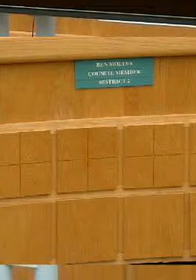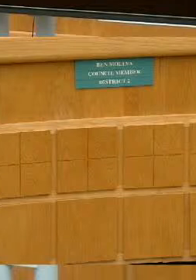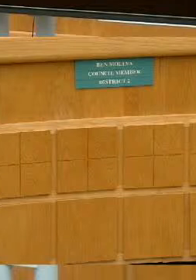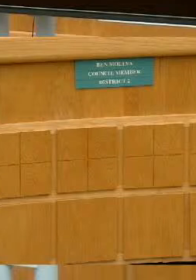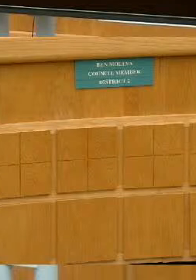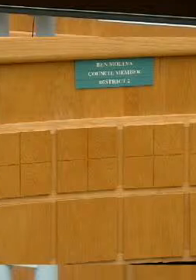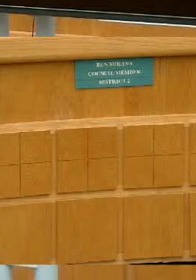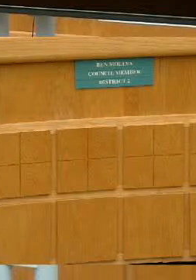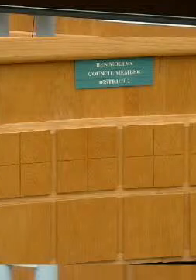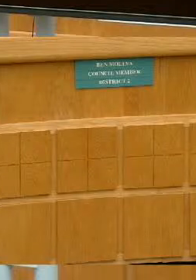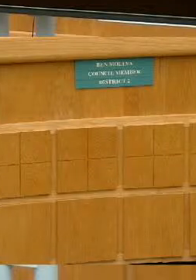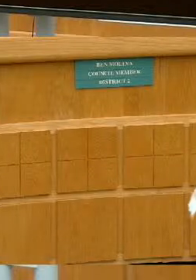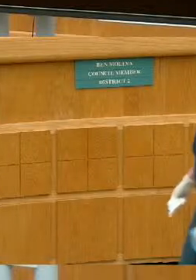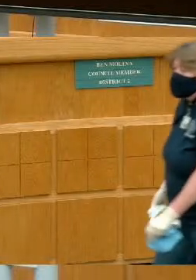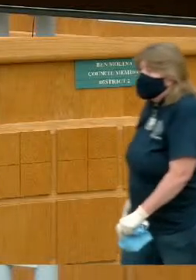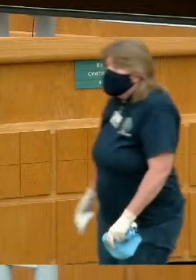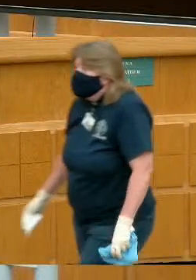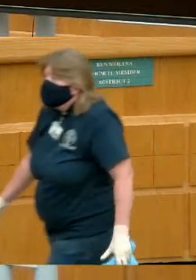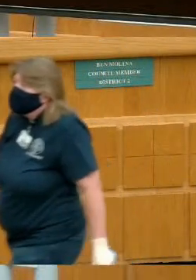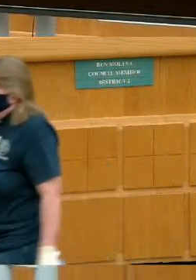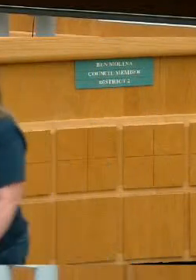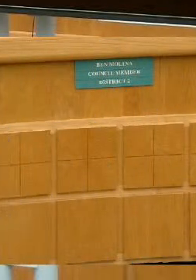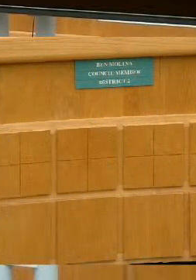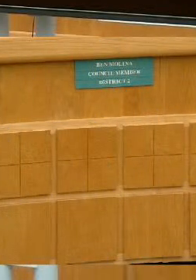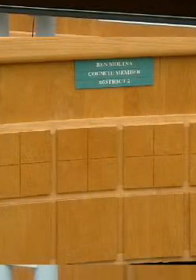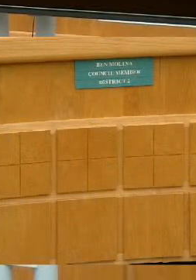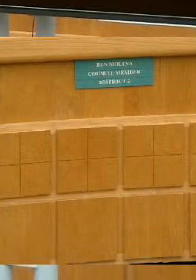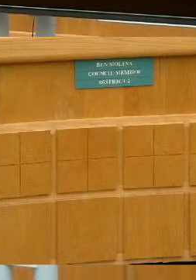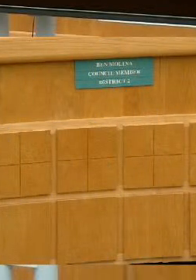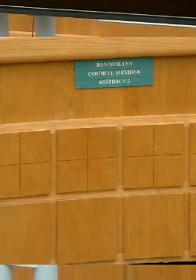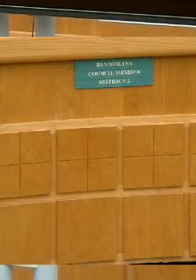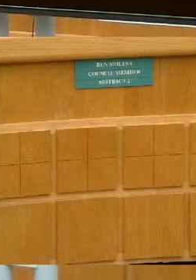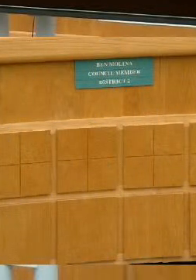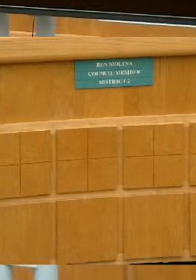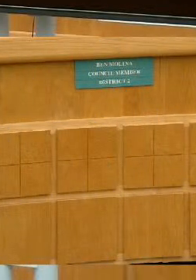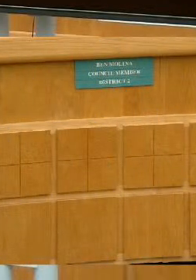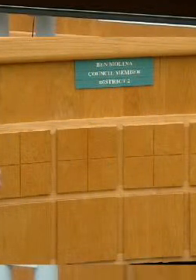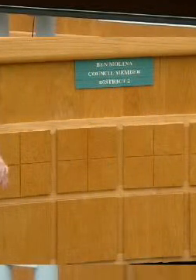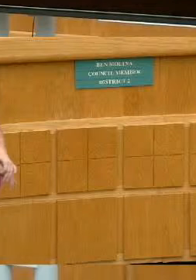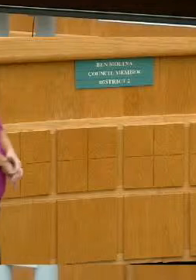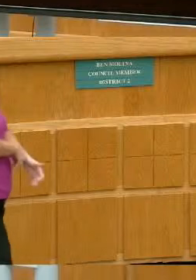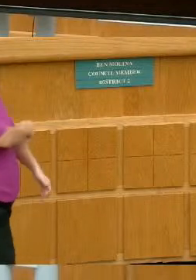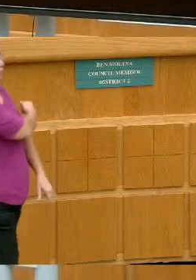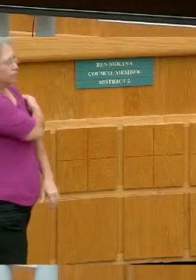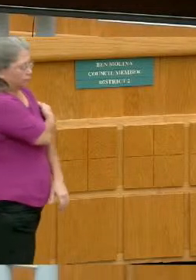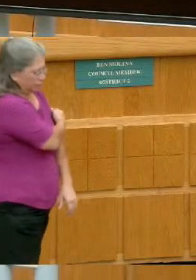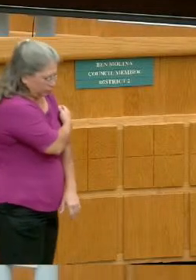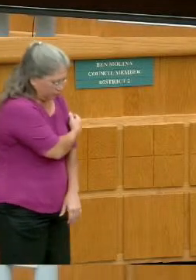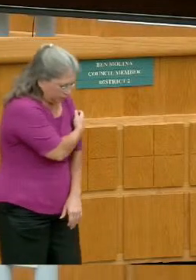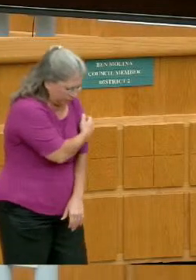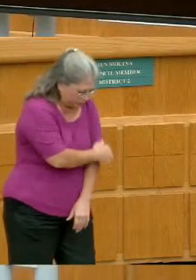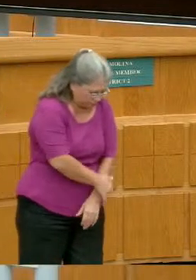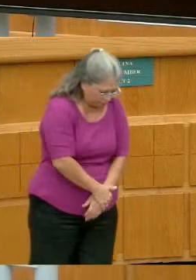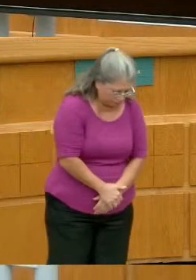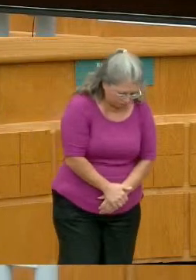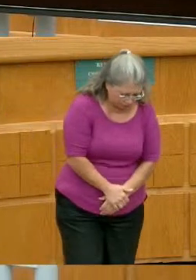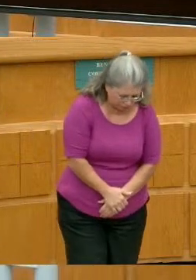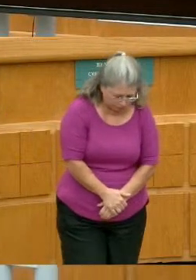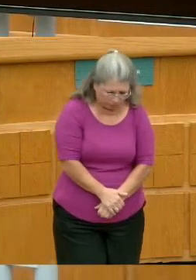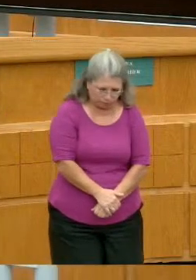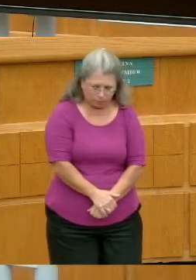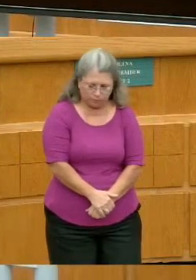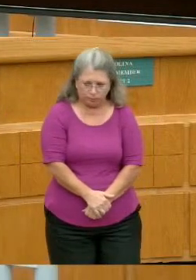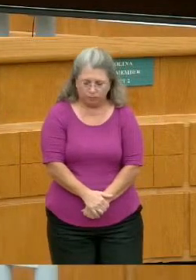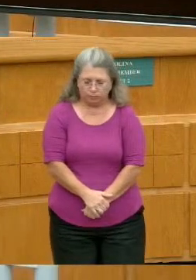esta pandemia. Para reconocer su trabajo, vamos a iluminar el puente Harbor de color blanco durante el día viernes, sábado y el próximo lunes.